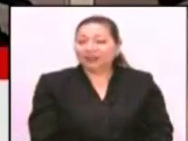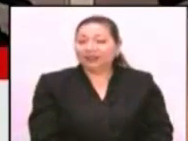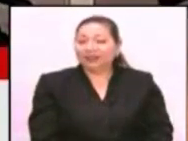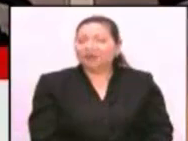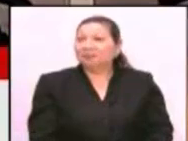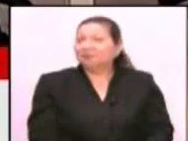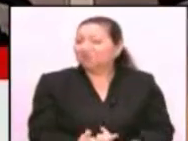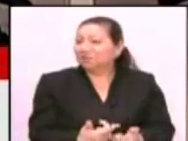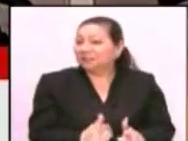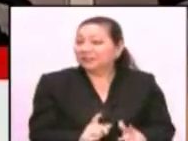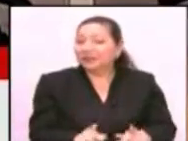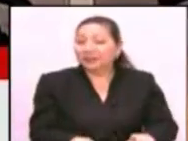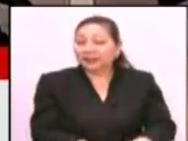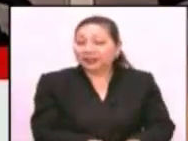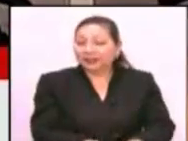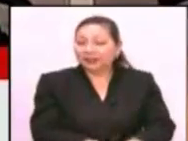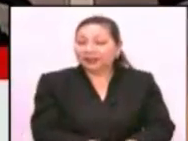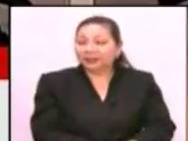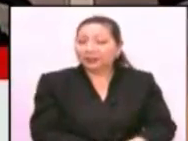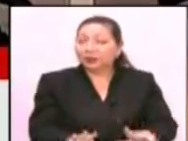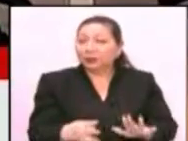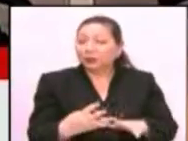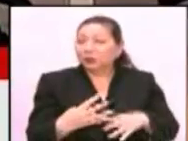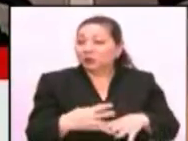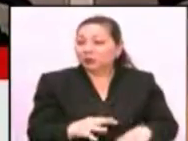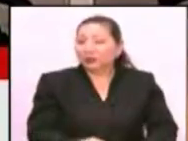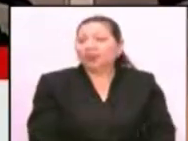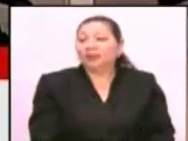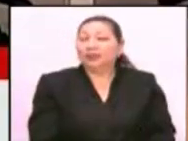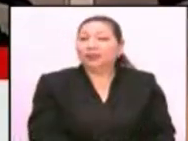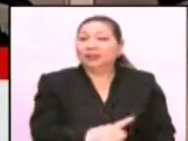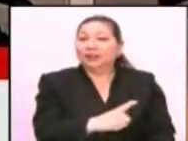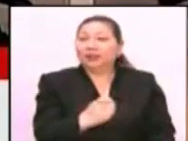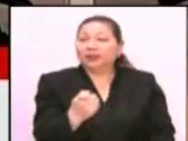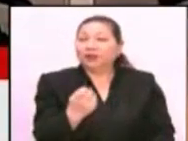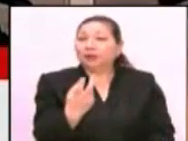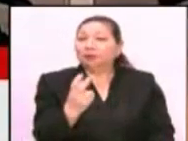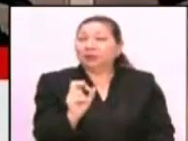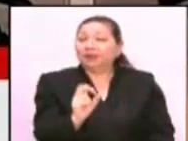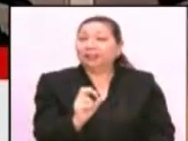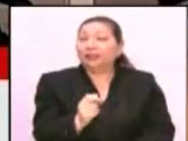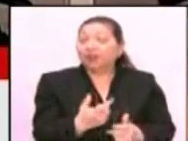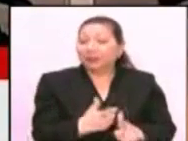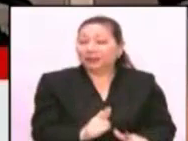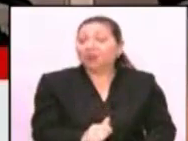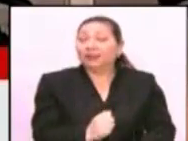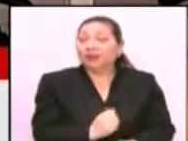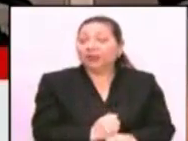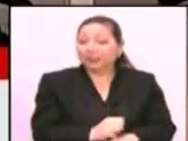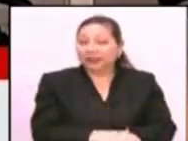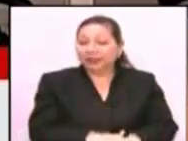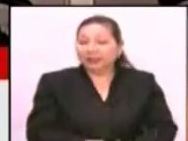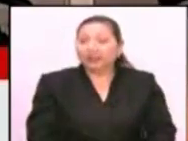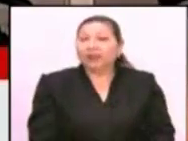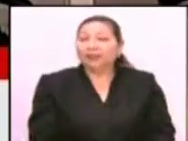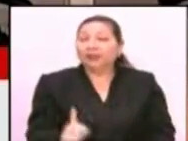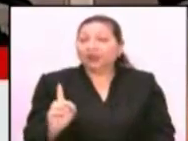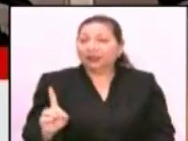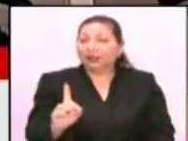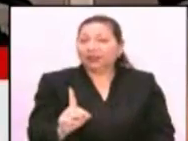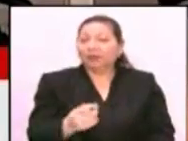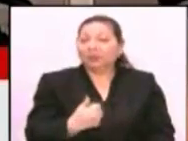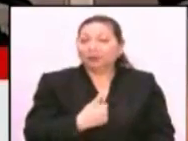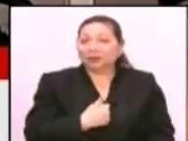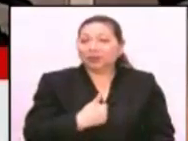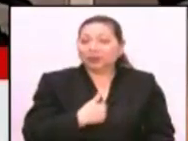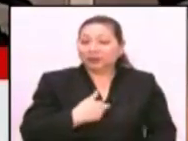Hemos tenido en La Libertad también el 19 de julio con 120 empresarios de La Libertad que están trabajando. Cada región tiene su